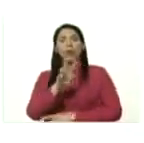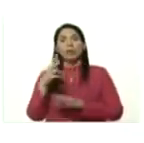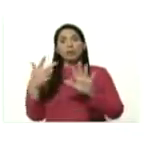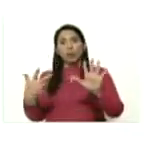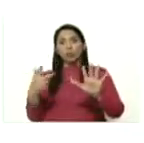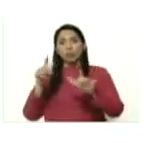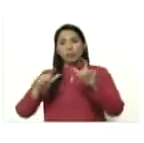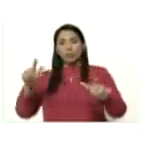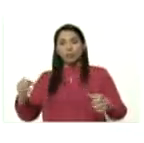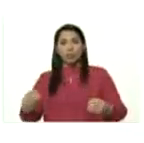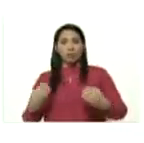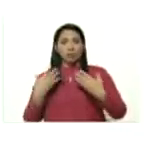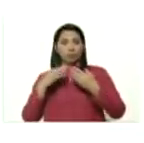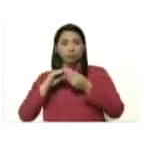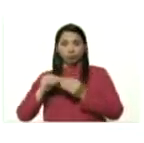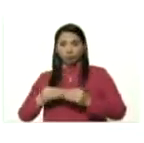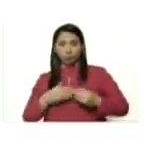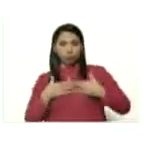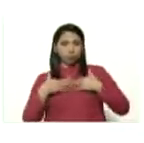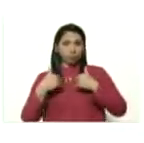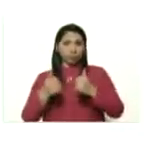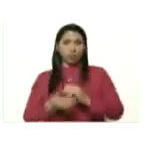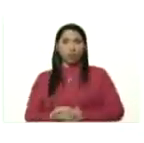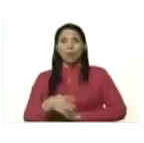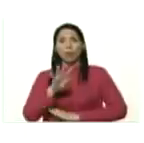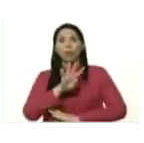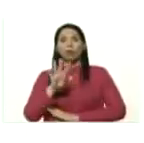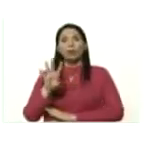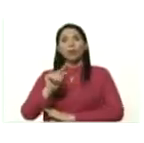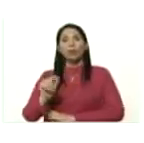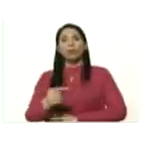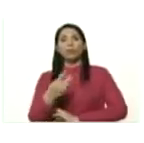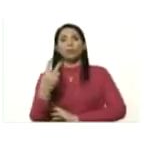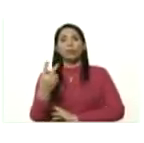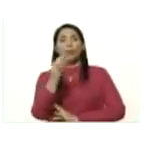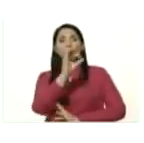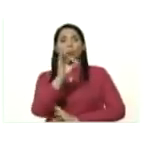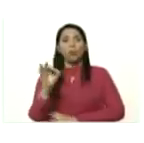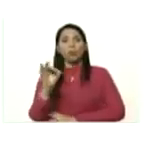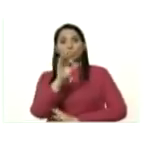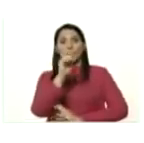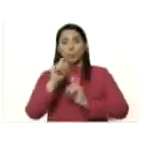recuperados de alta para un 44.2% de recuperados,